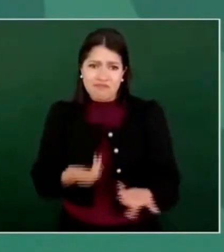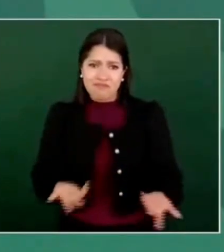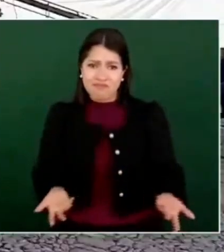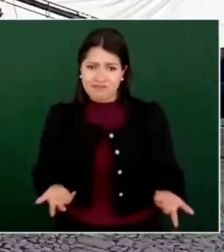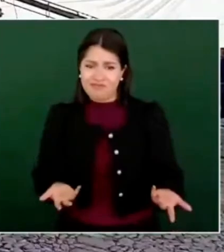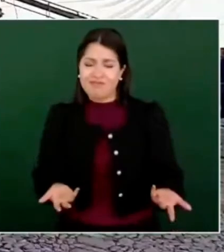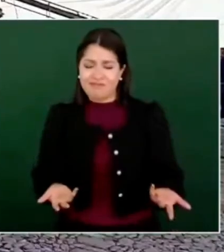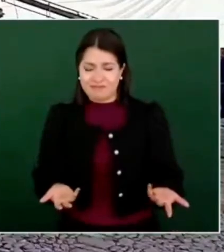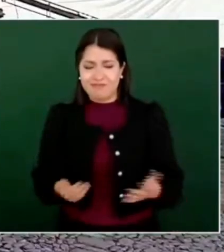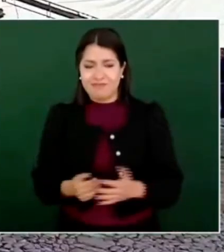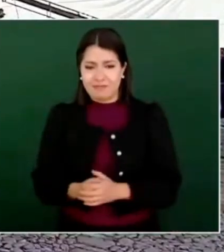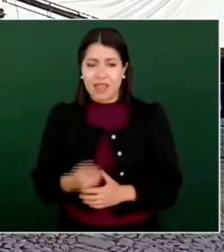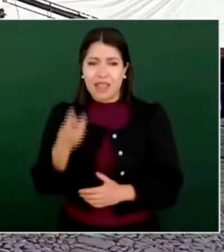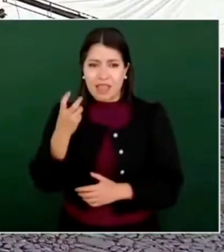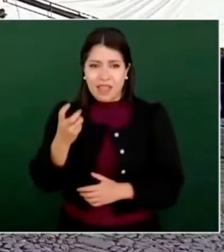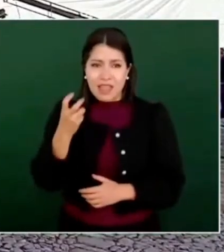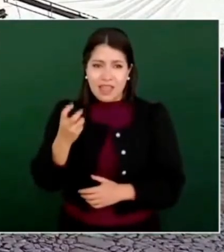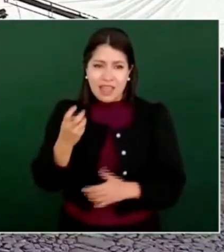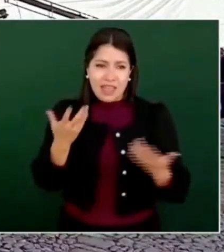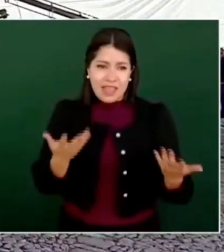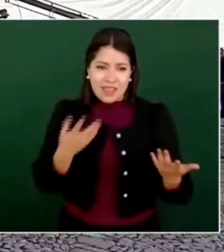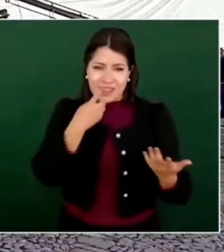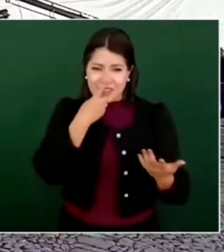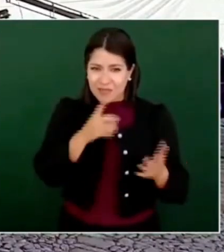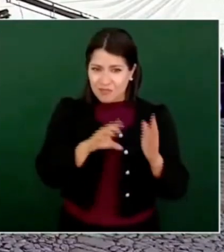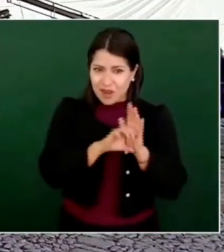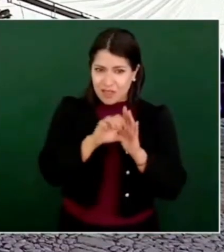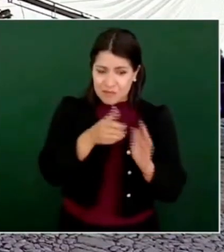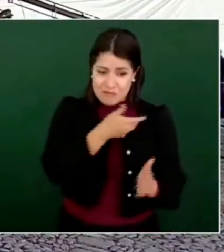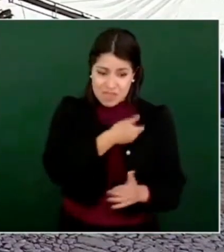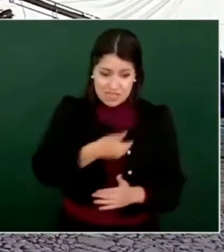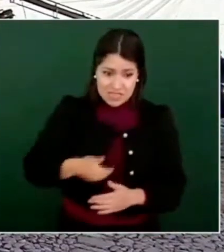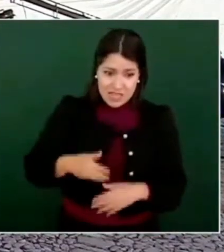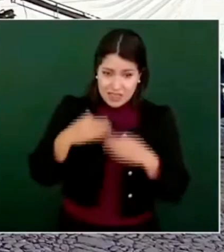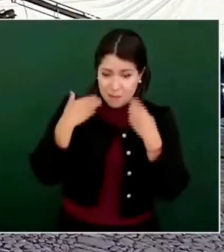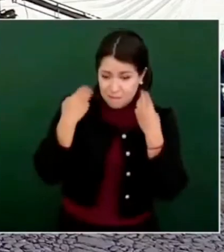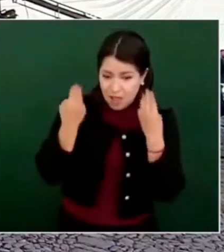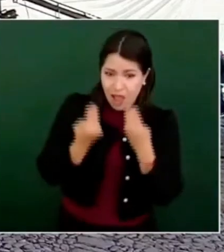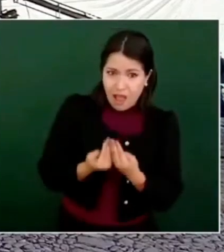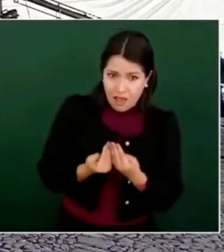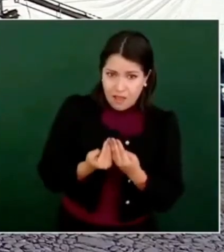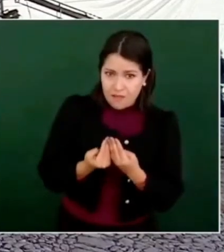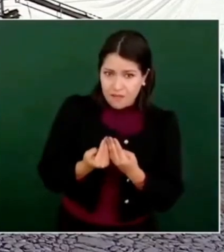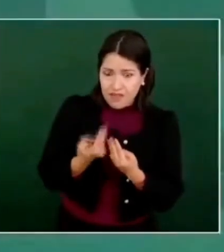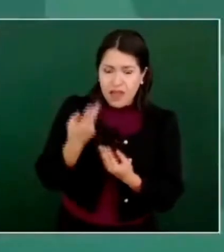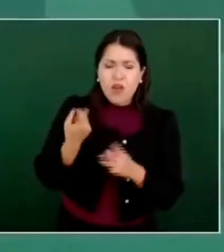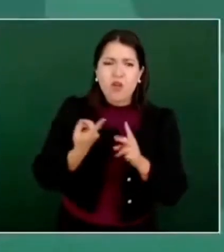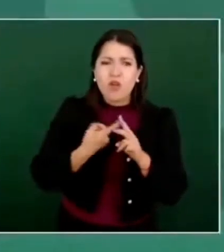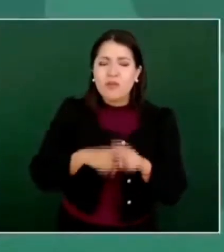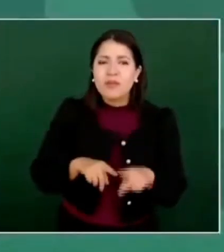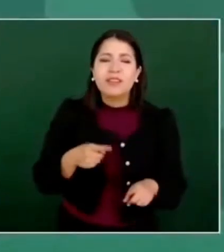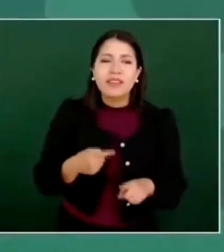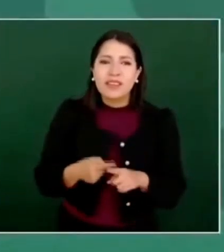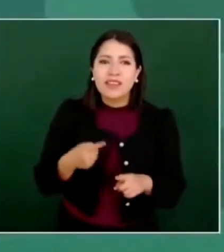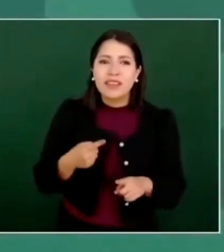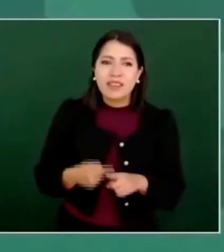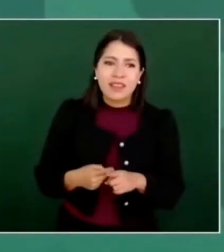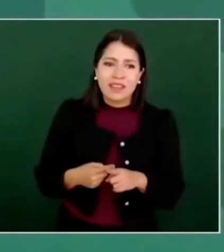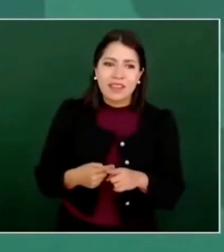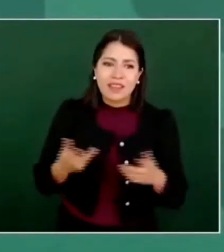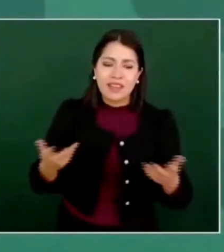Esta campaña de narcopresidente la inició el Premio